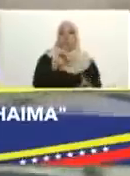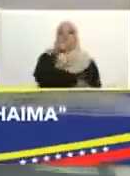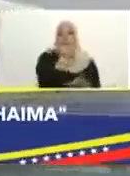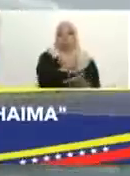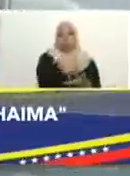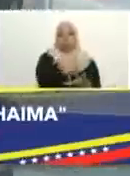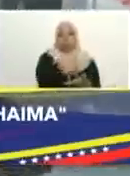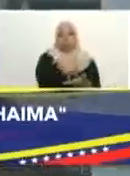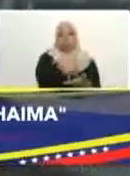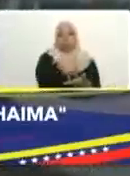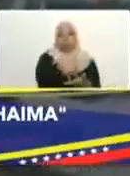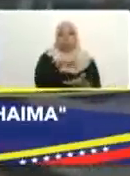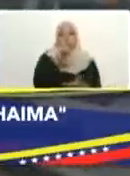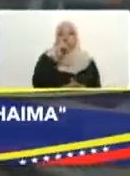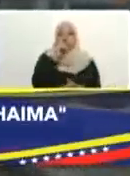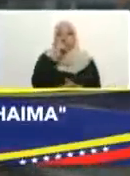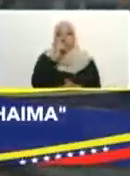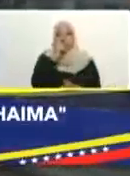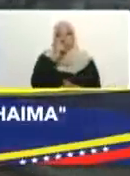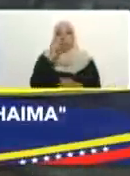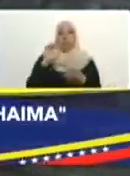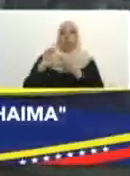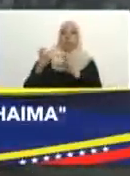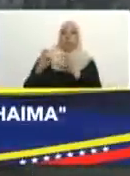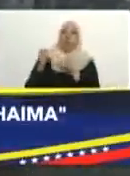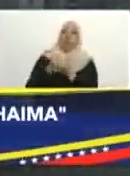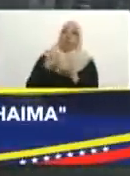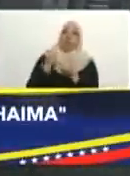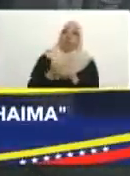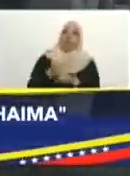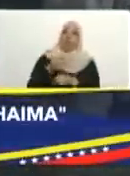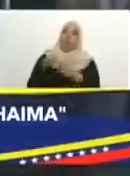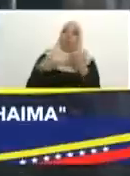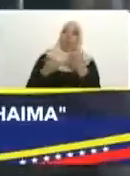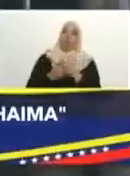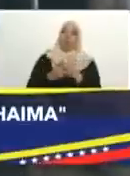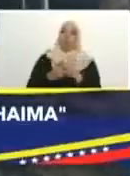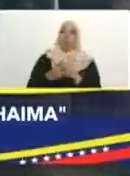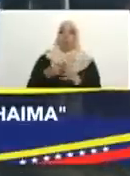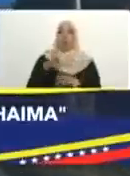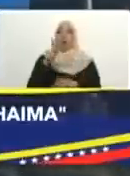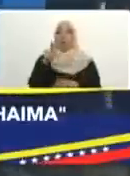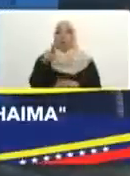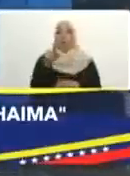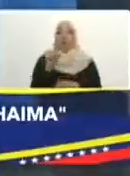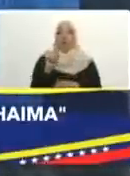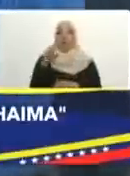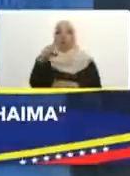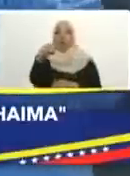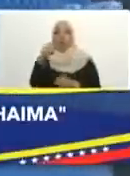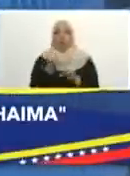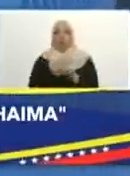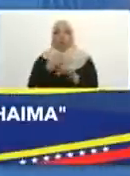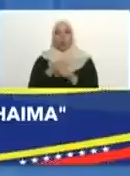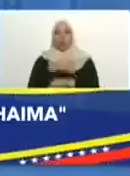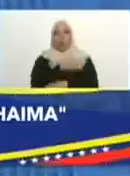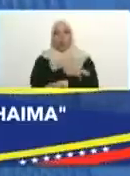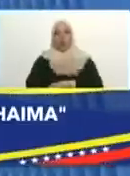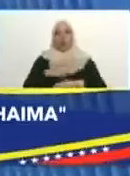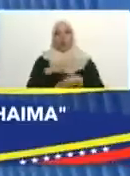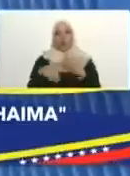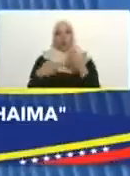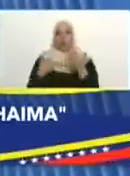y posteriormente de Comor se bombea hacia PTO, que está en el Tigre, y del Tigre